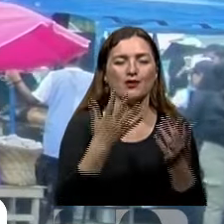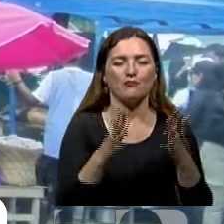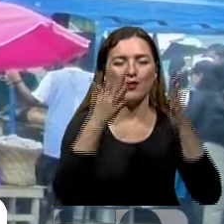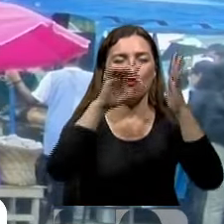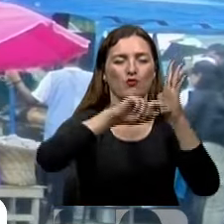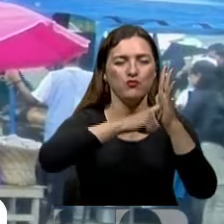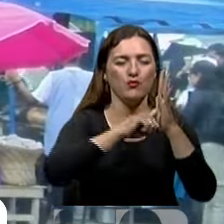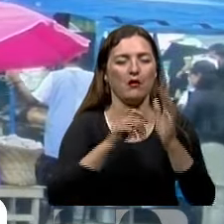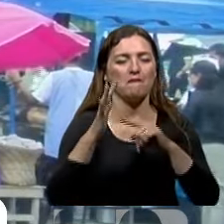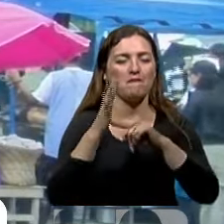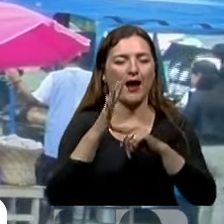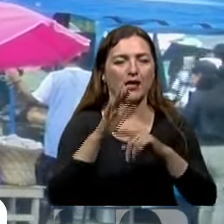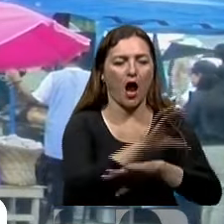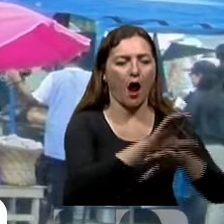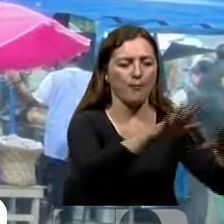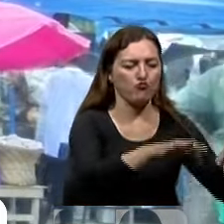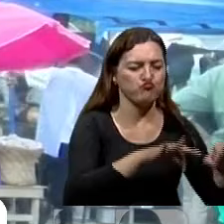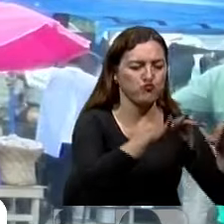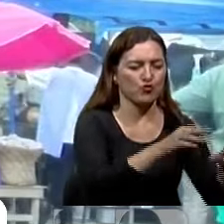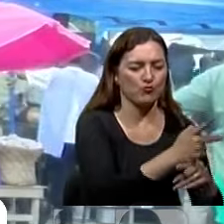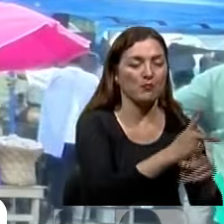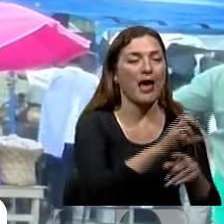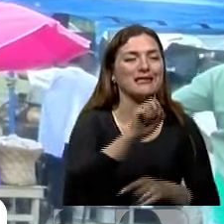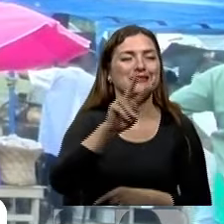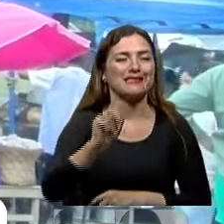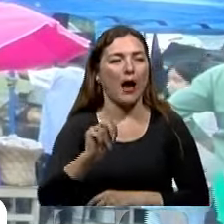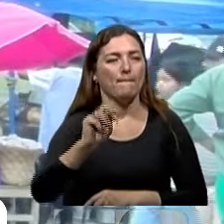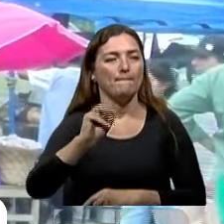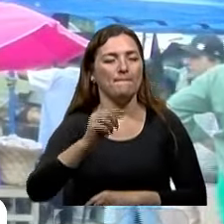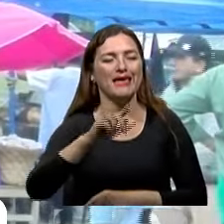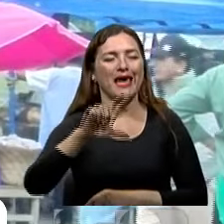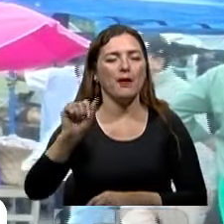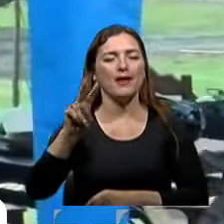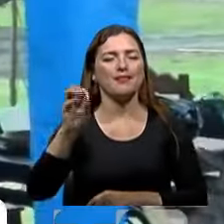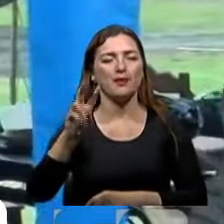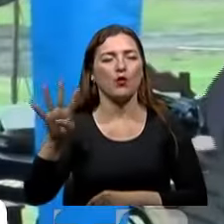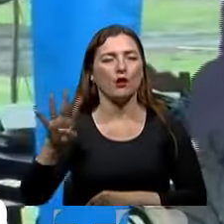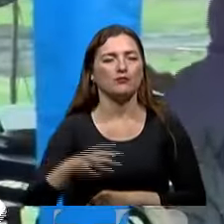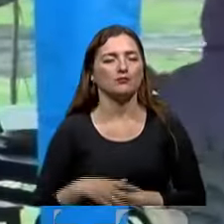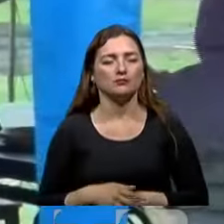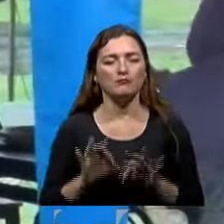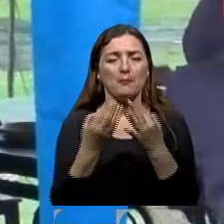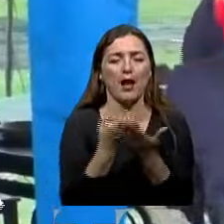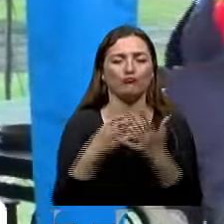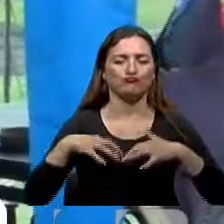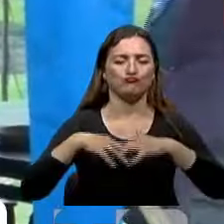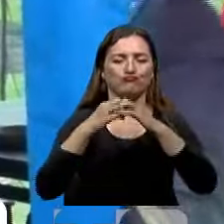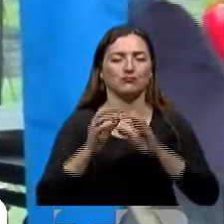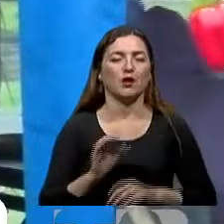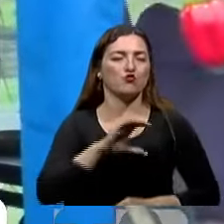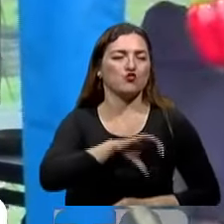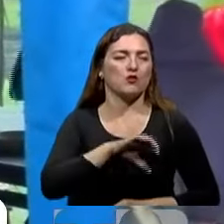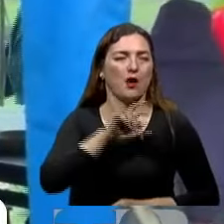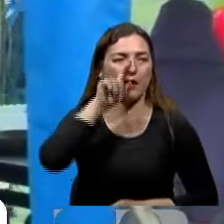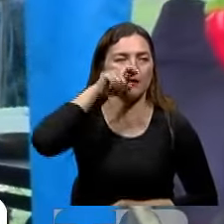Feria Agroproductiva. San Miguel 2024. Buscamos dinamizar la economía de nuestras familias. El municipio de Azogues, a través del Departamento